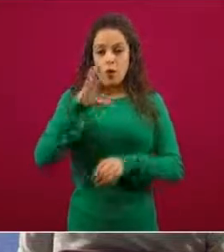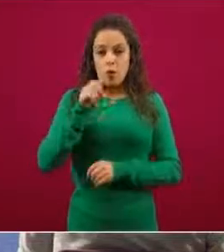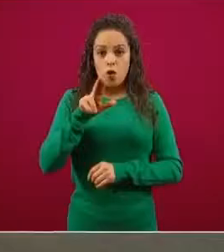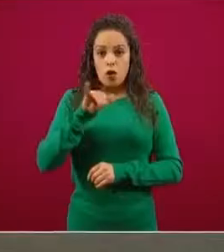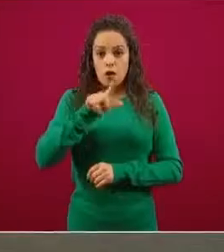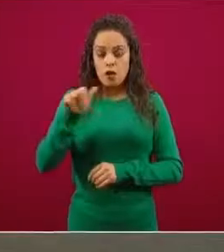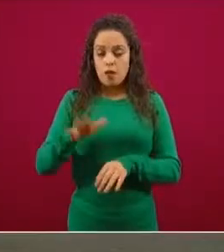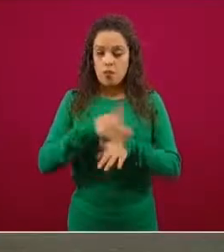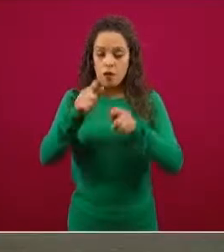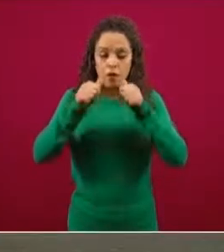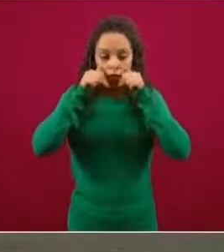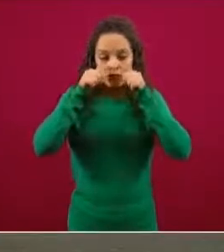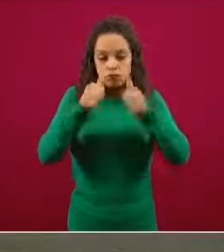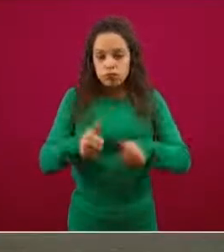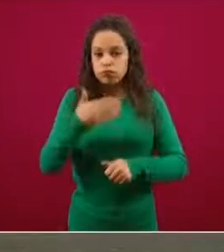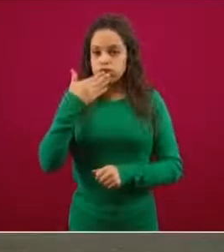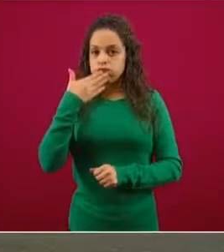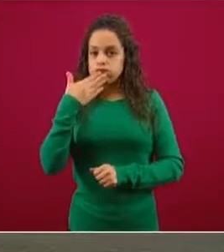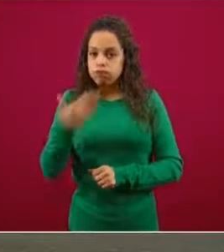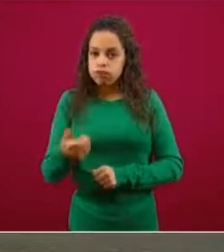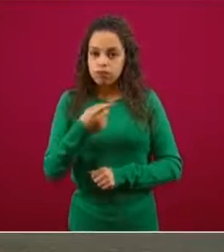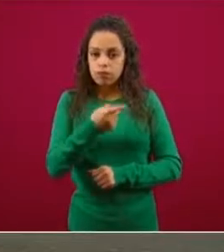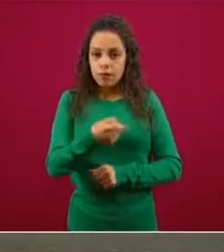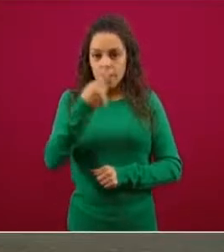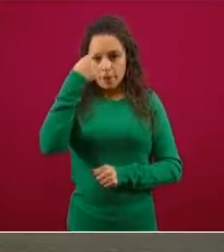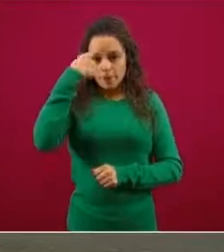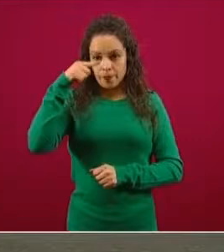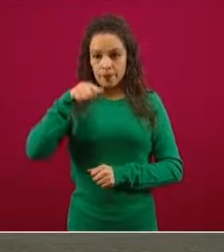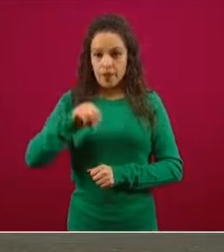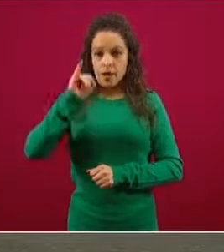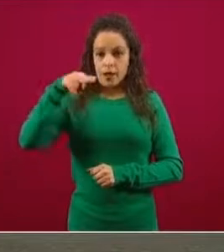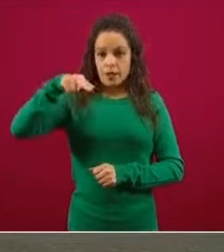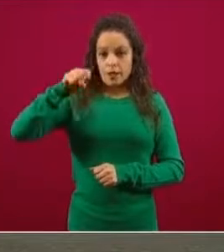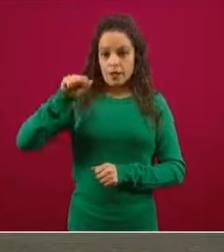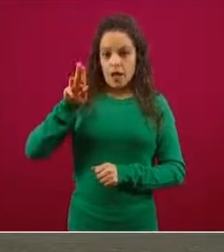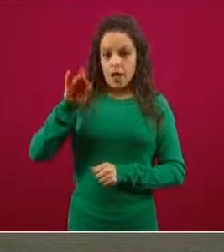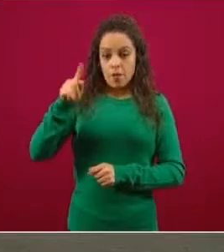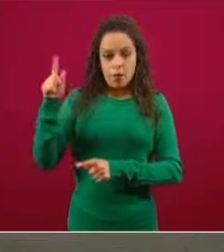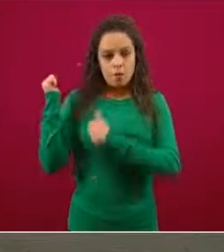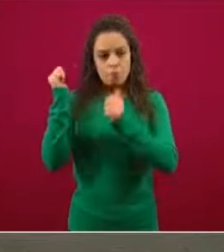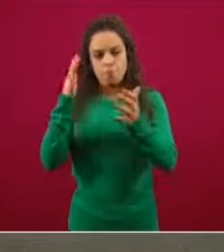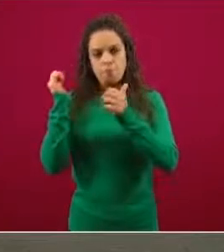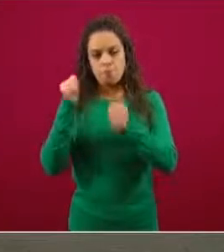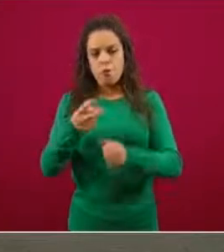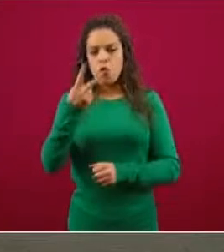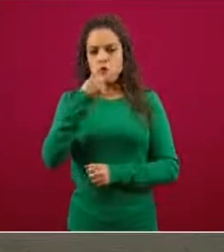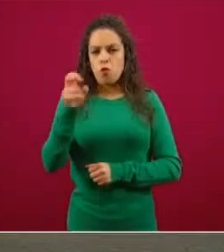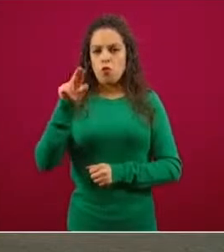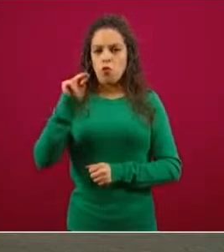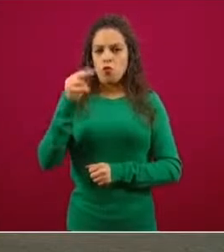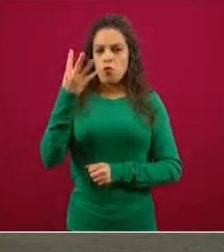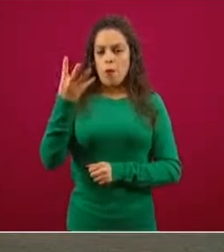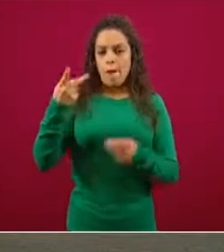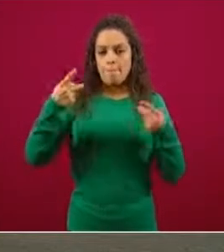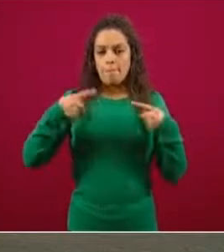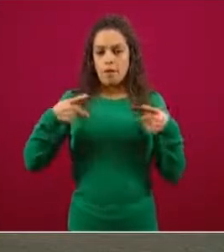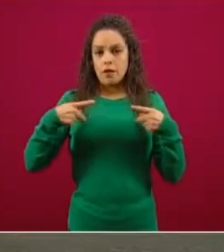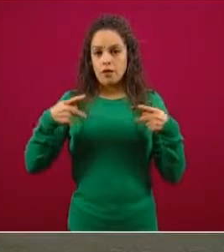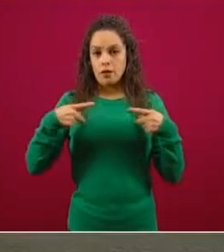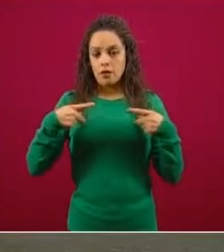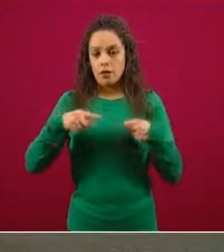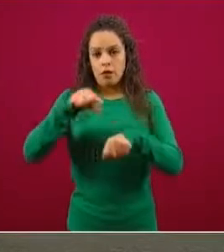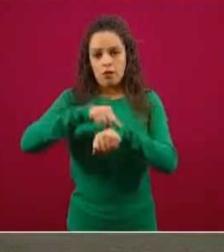dedicación a todo este asunto. El Instituto de Salud para el Bienestar envió 284 miembros del equipo de